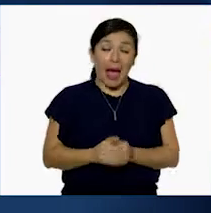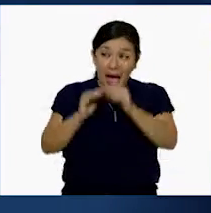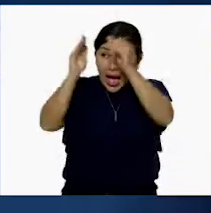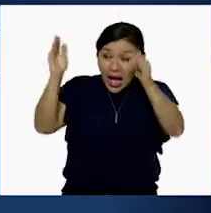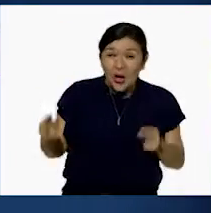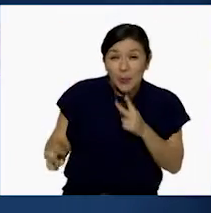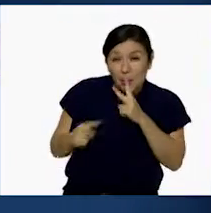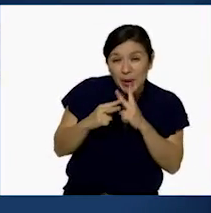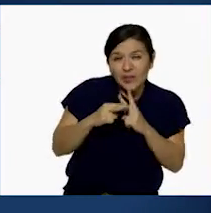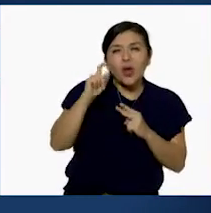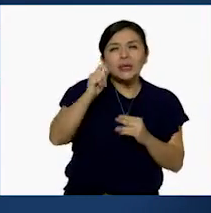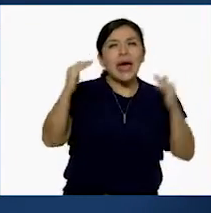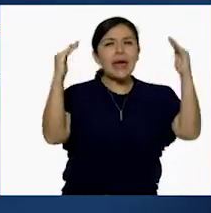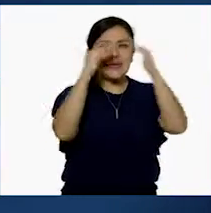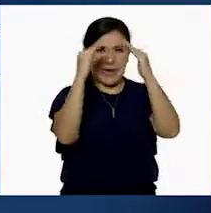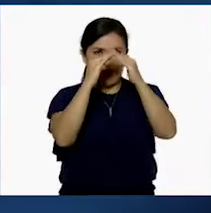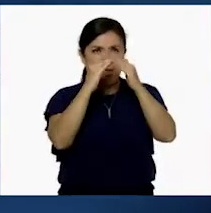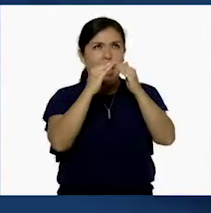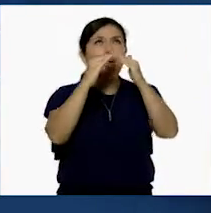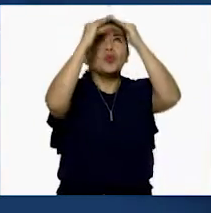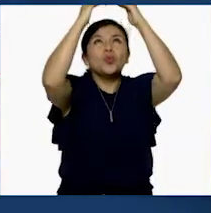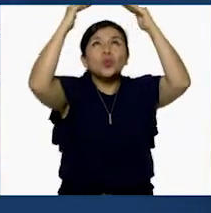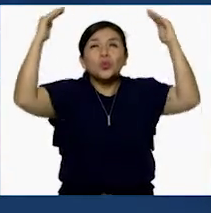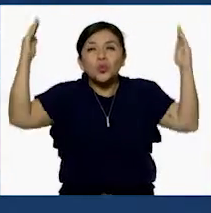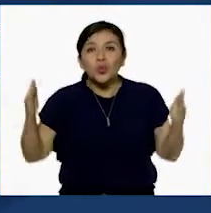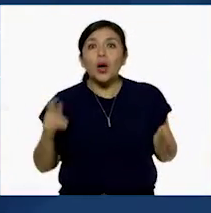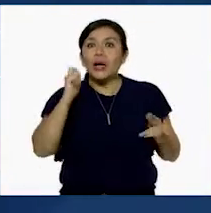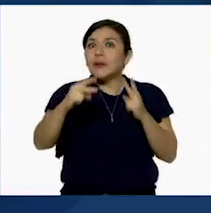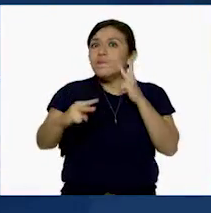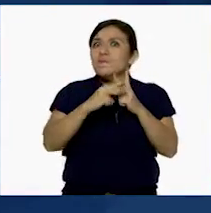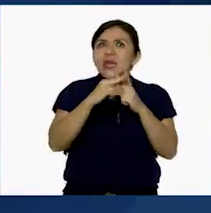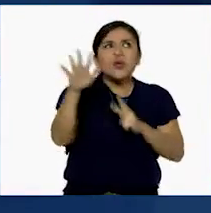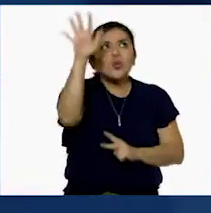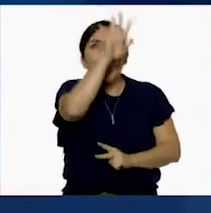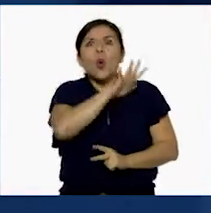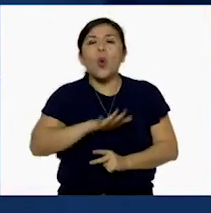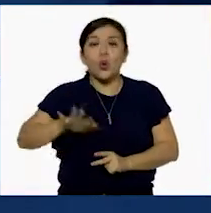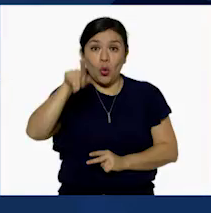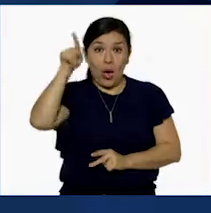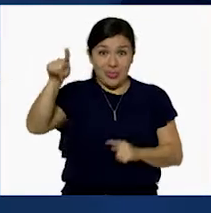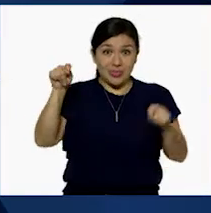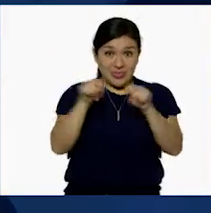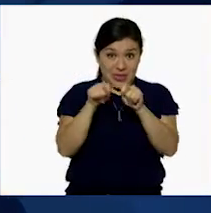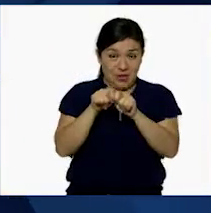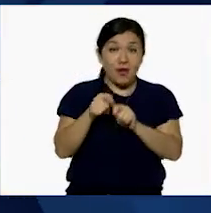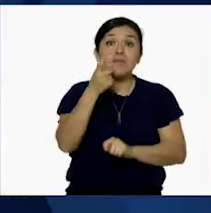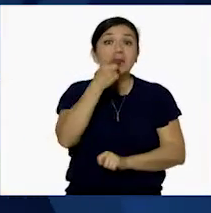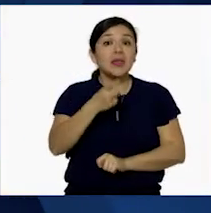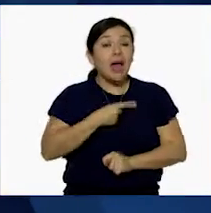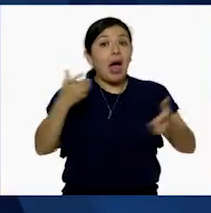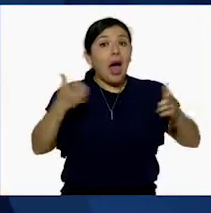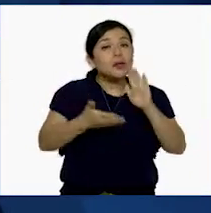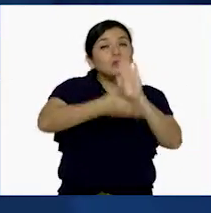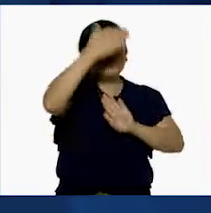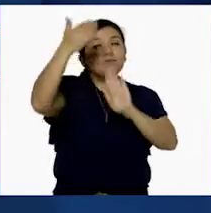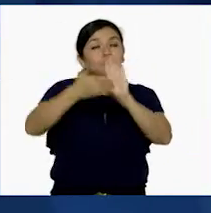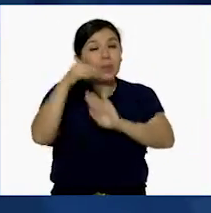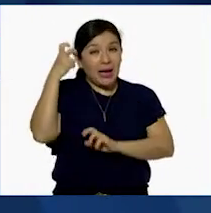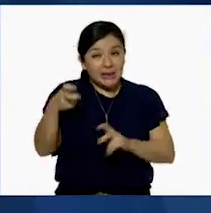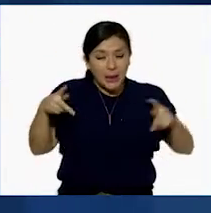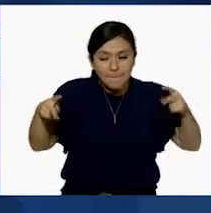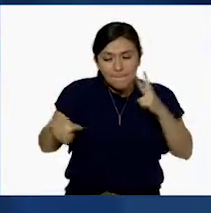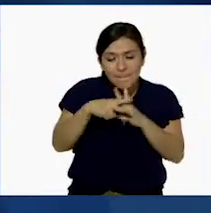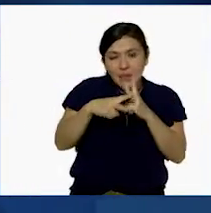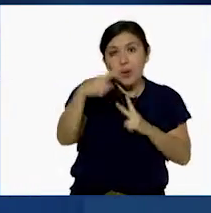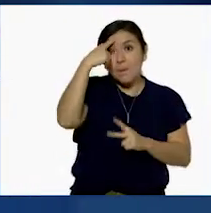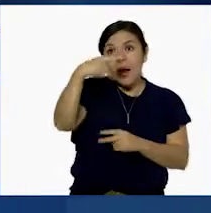invernadero es una casa cuyas paredes y techos son de vidrio. El tío Efim me ha dicho que se construyen de este modo para